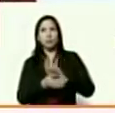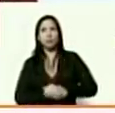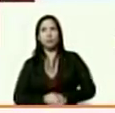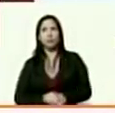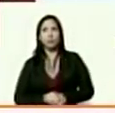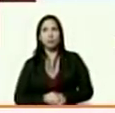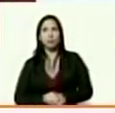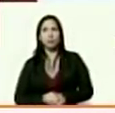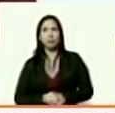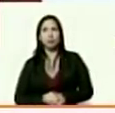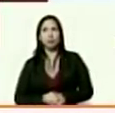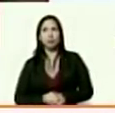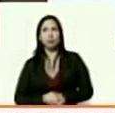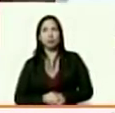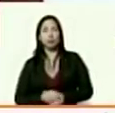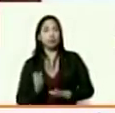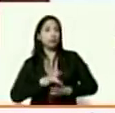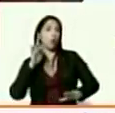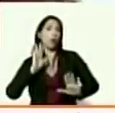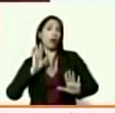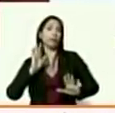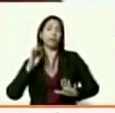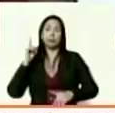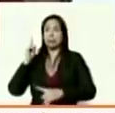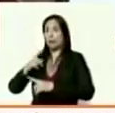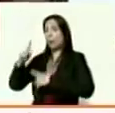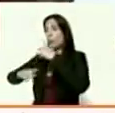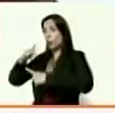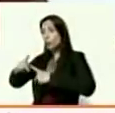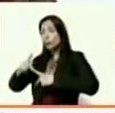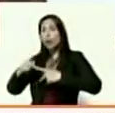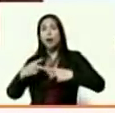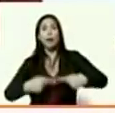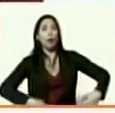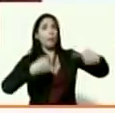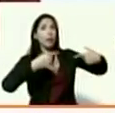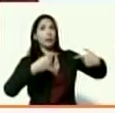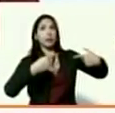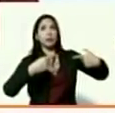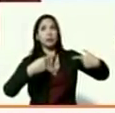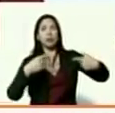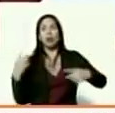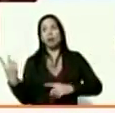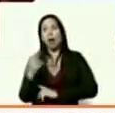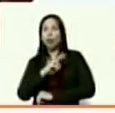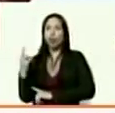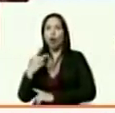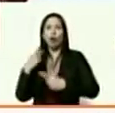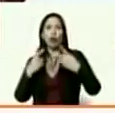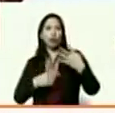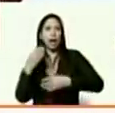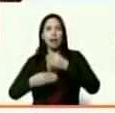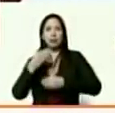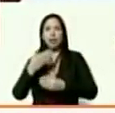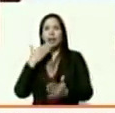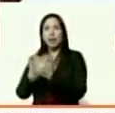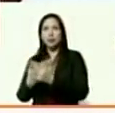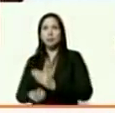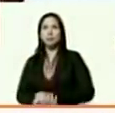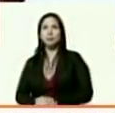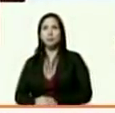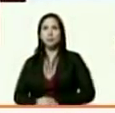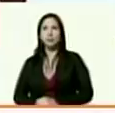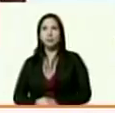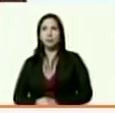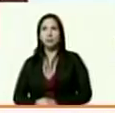Así nos toca, pues. Y si nos toca producir y combatir, las dos cosas las vamos a hacer. Gracias. querida